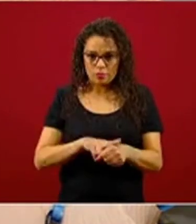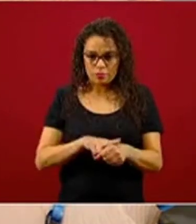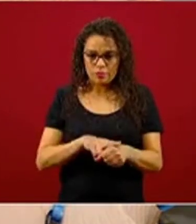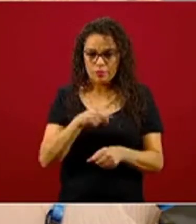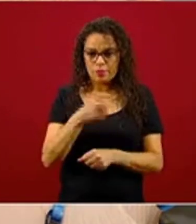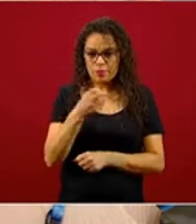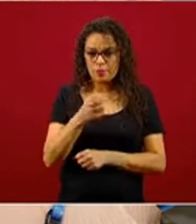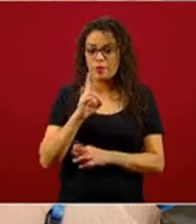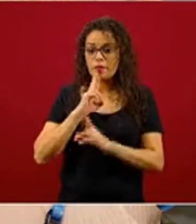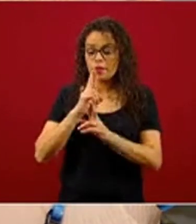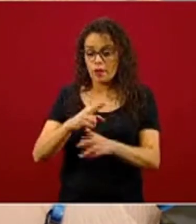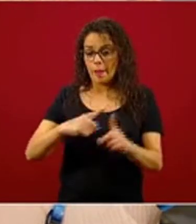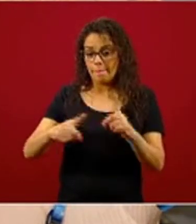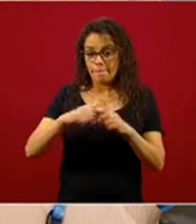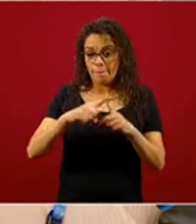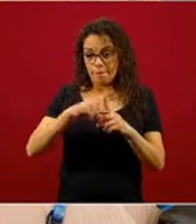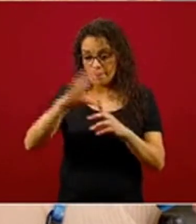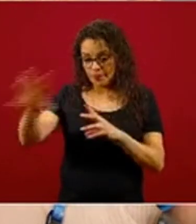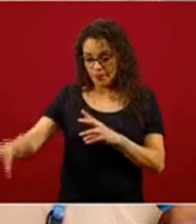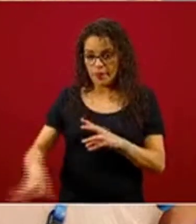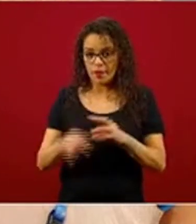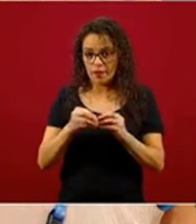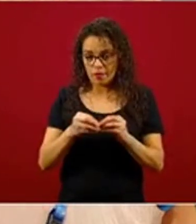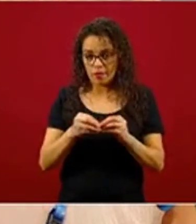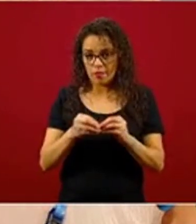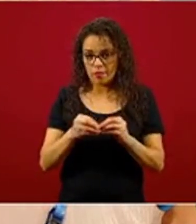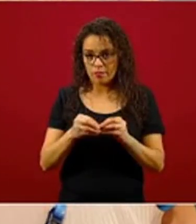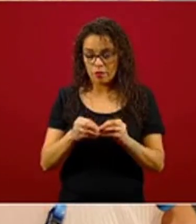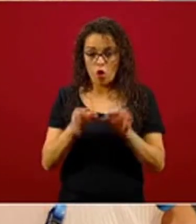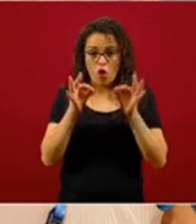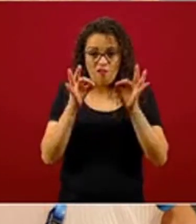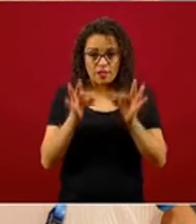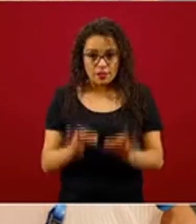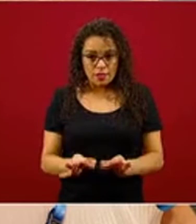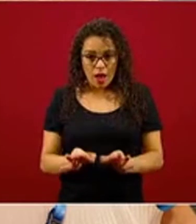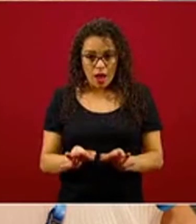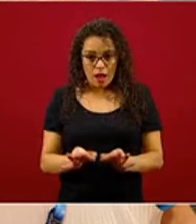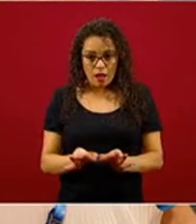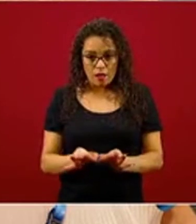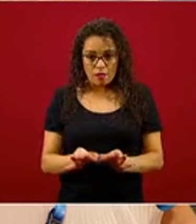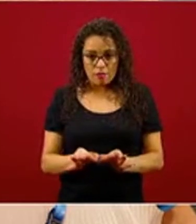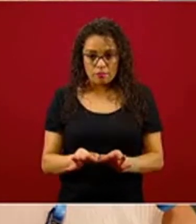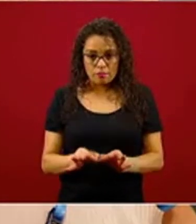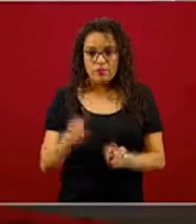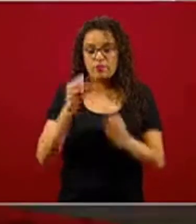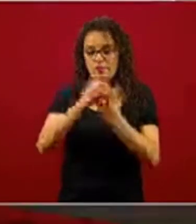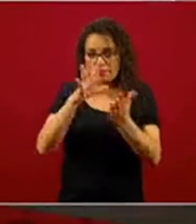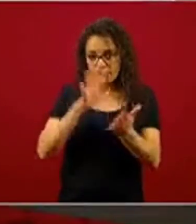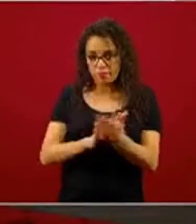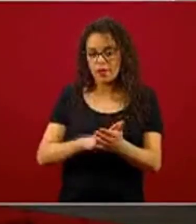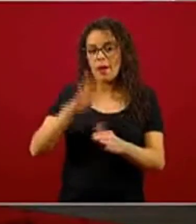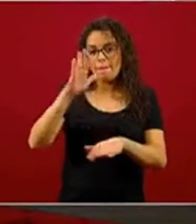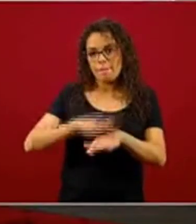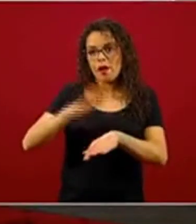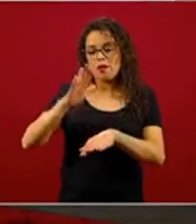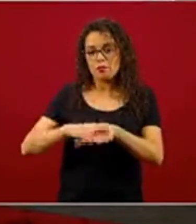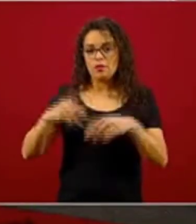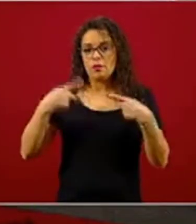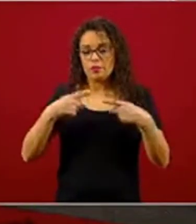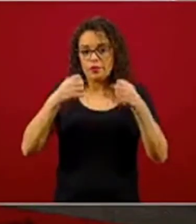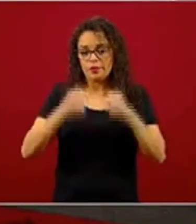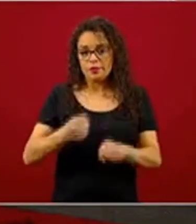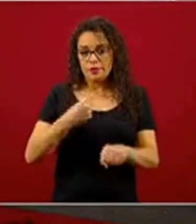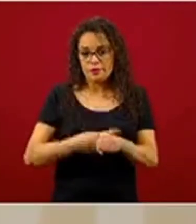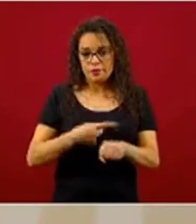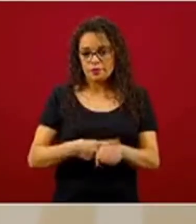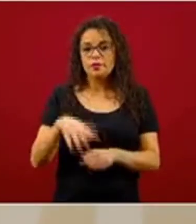la estadística oficial, o sea, tendríamos más casos confirmados. Es correcto, teniendo el dato ya fehacientemente registrado, además en un sistema